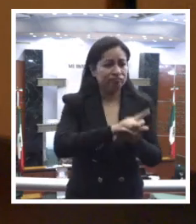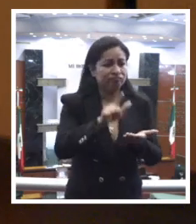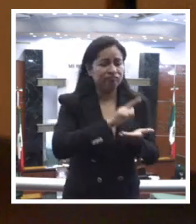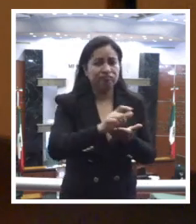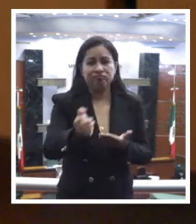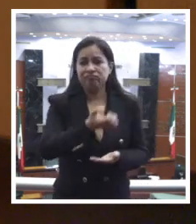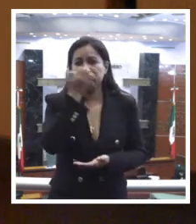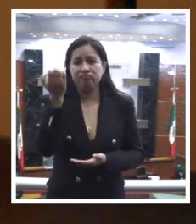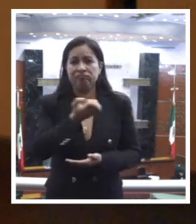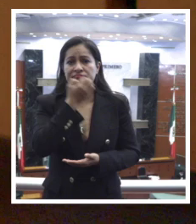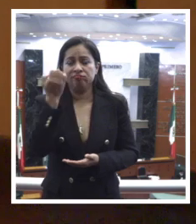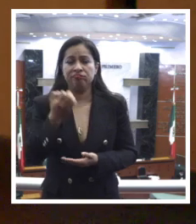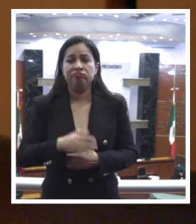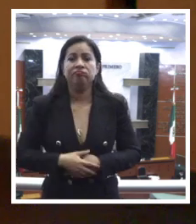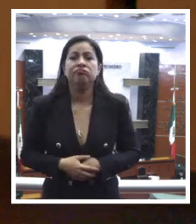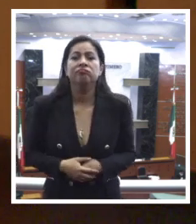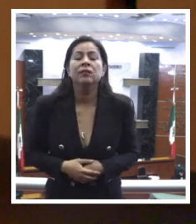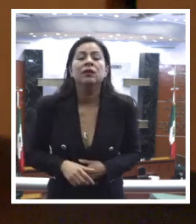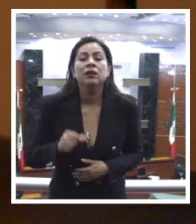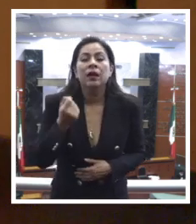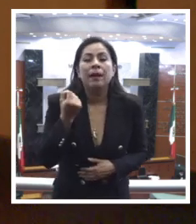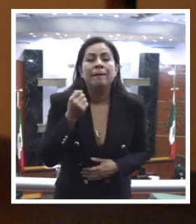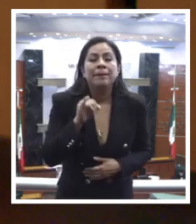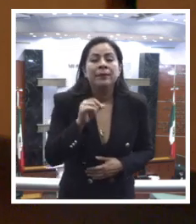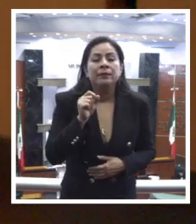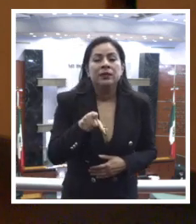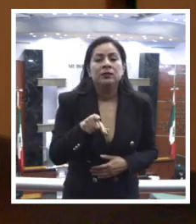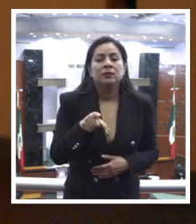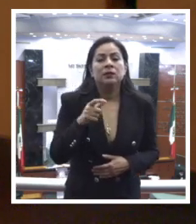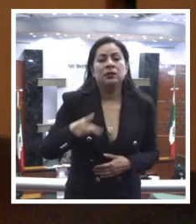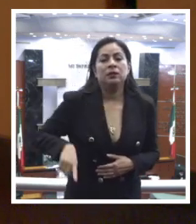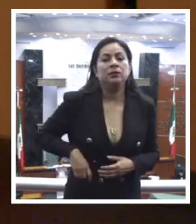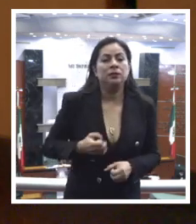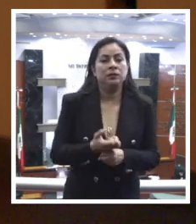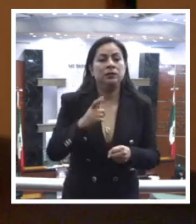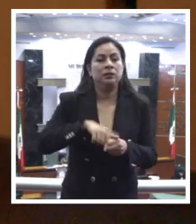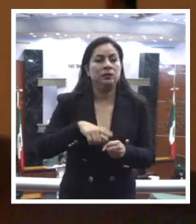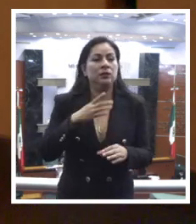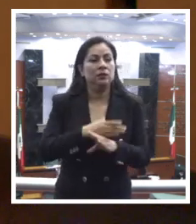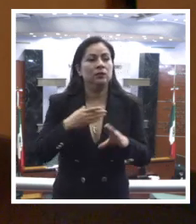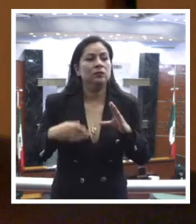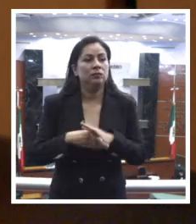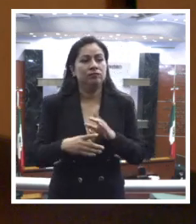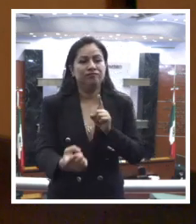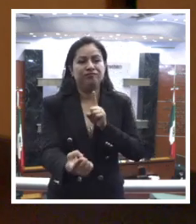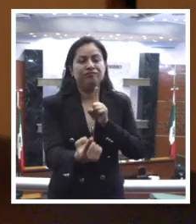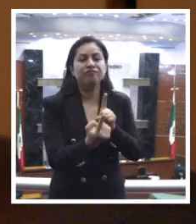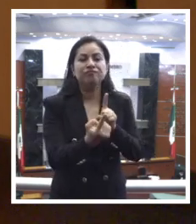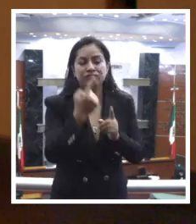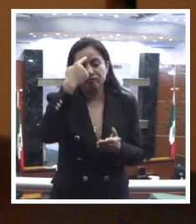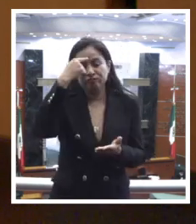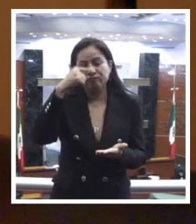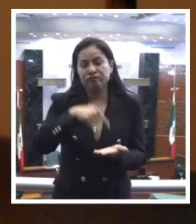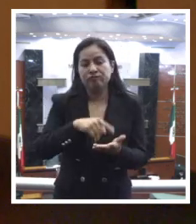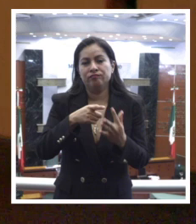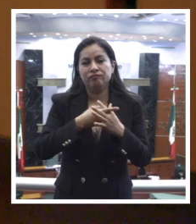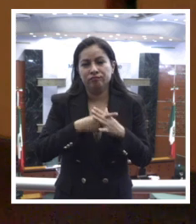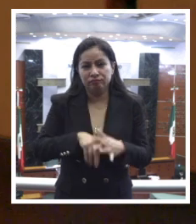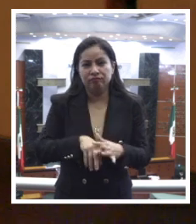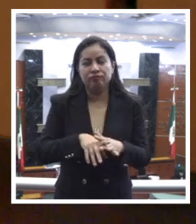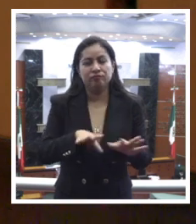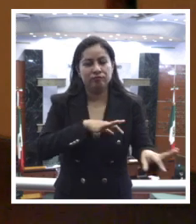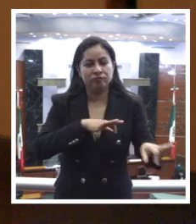las escuelas. Asimismo, el Gobierno del Estado llevó a cabo acciones directas para empezar